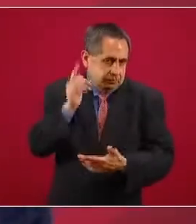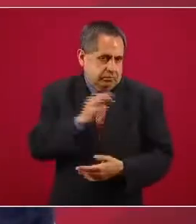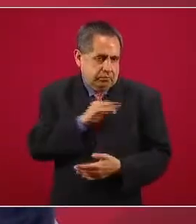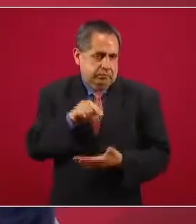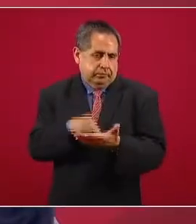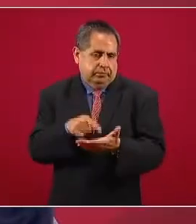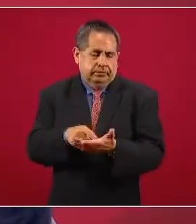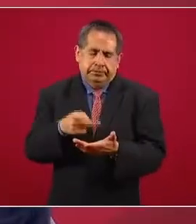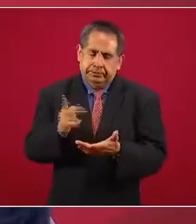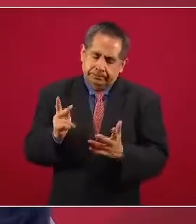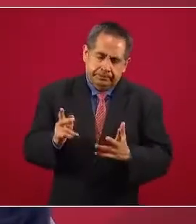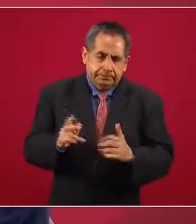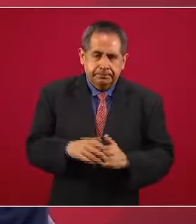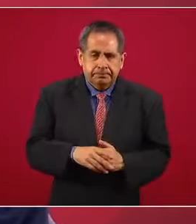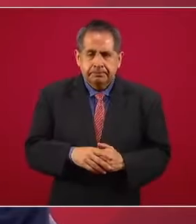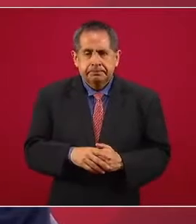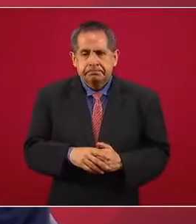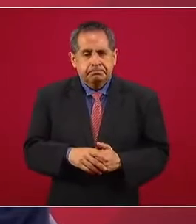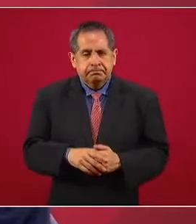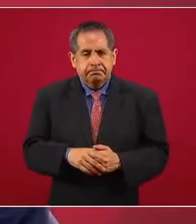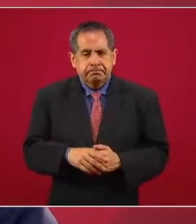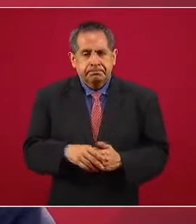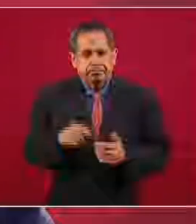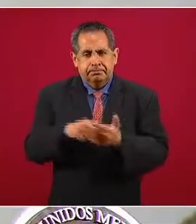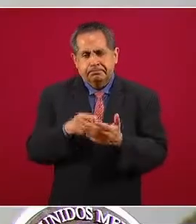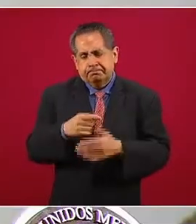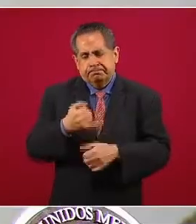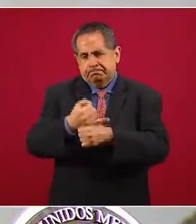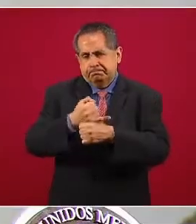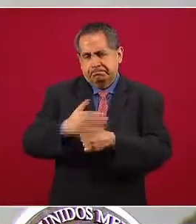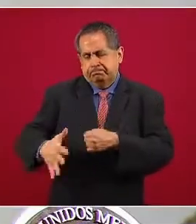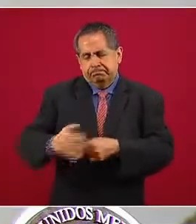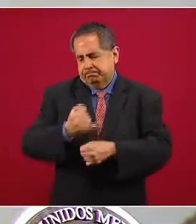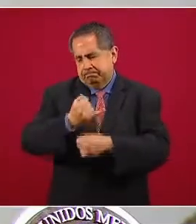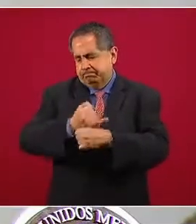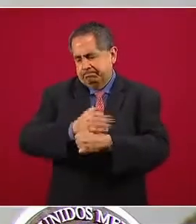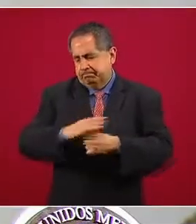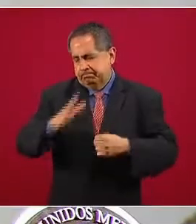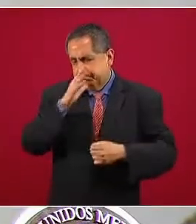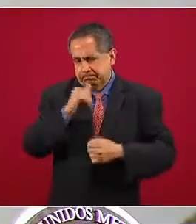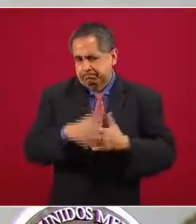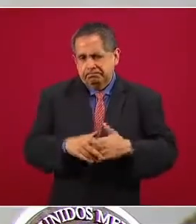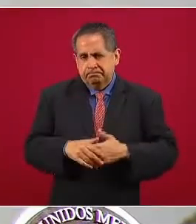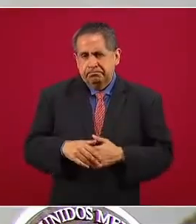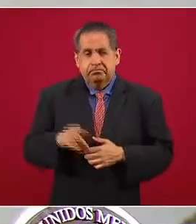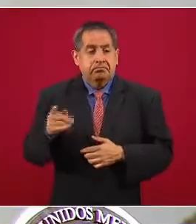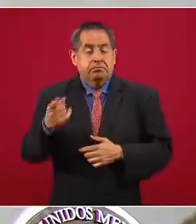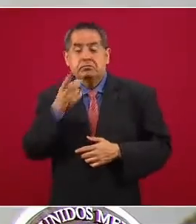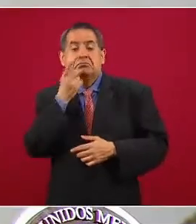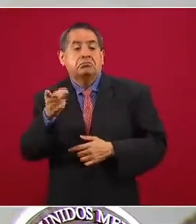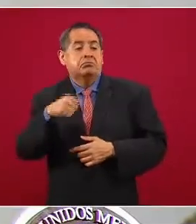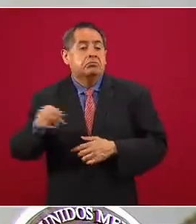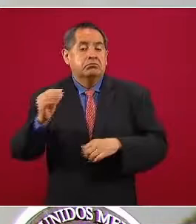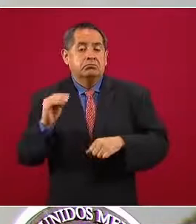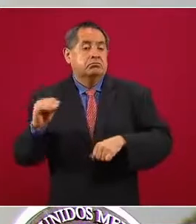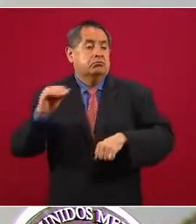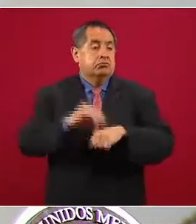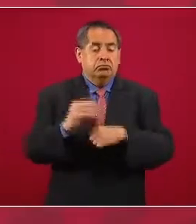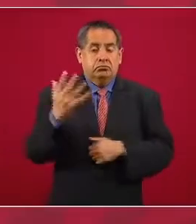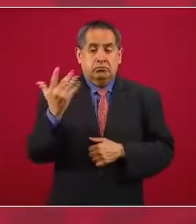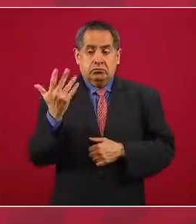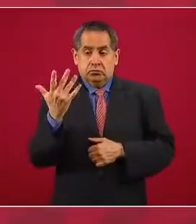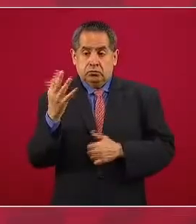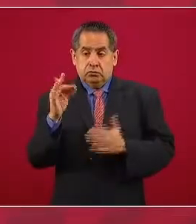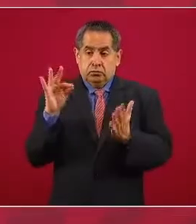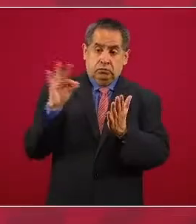lograr, pero es imposible. Cuando se habla de que se aumente 50